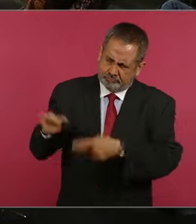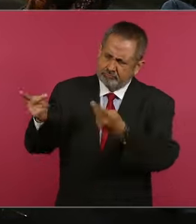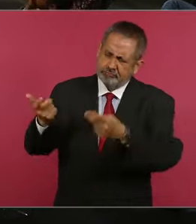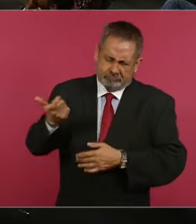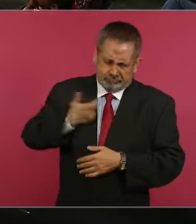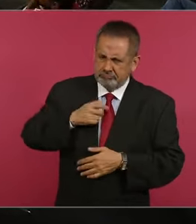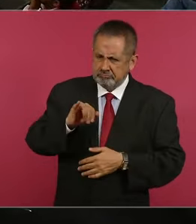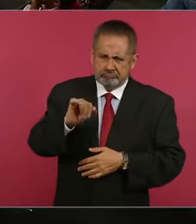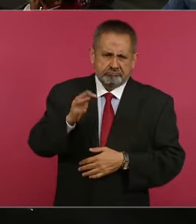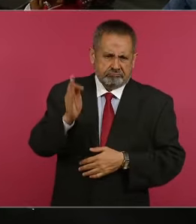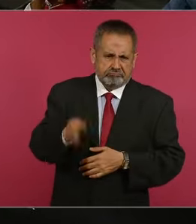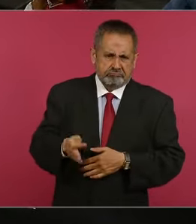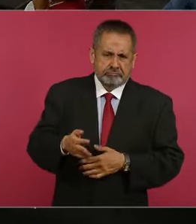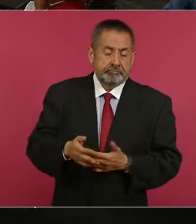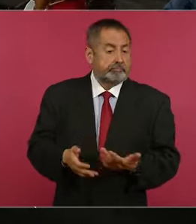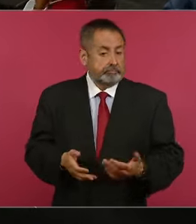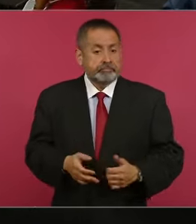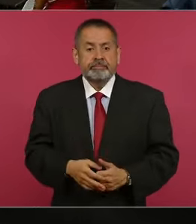que